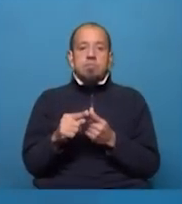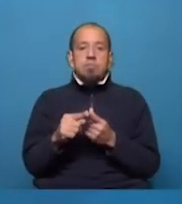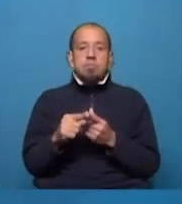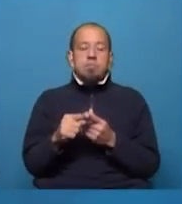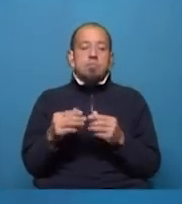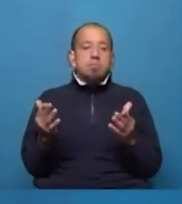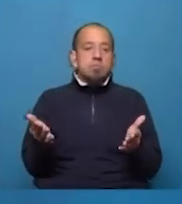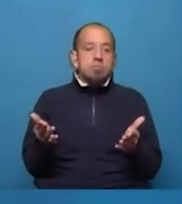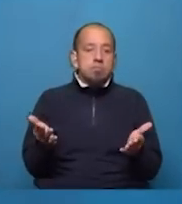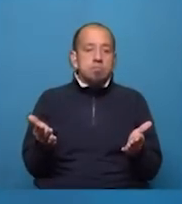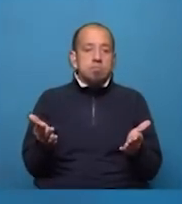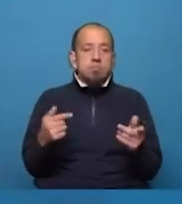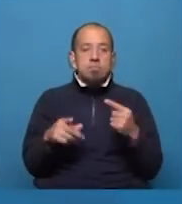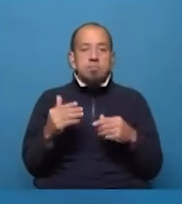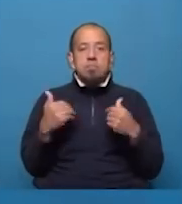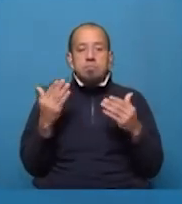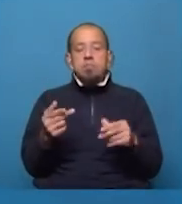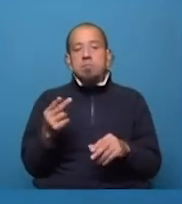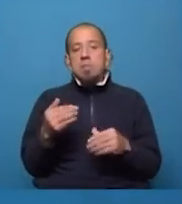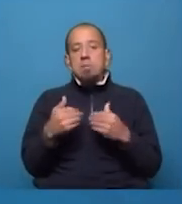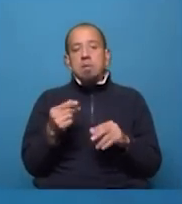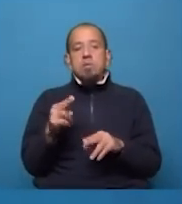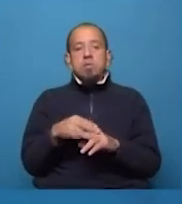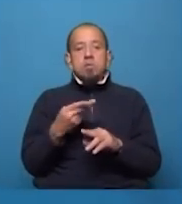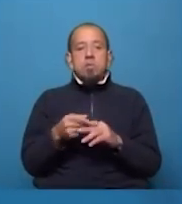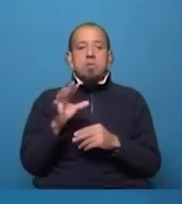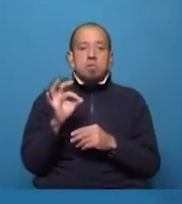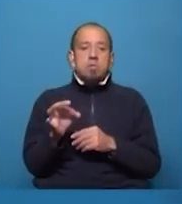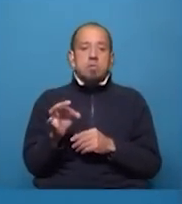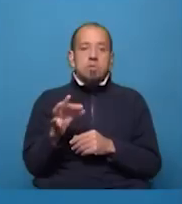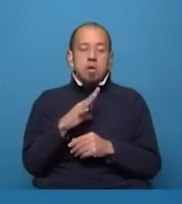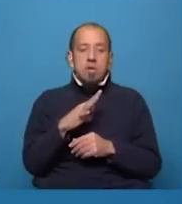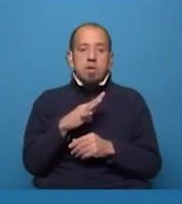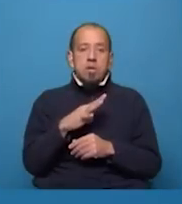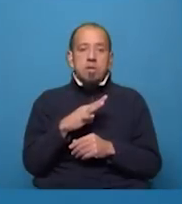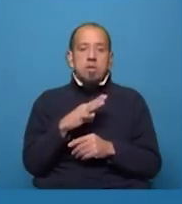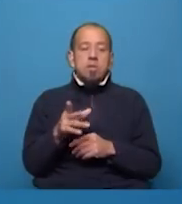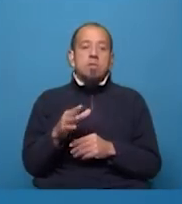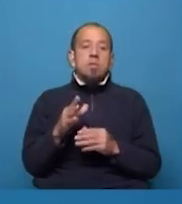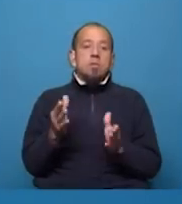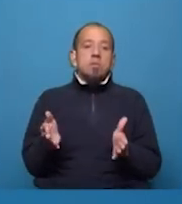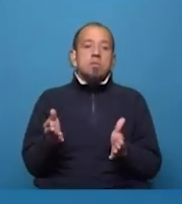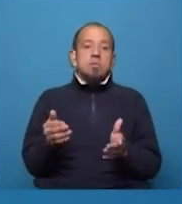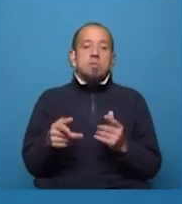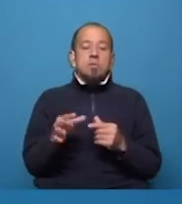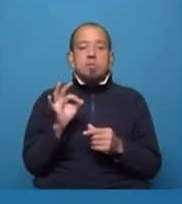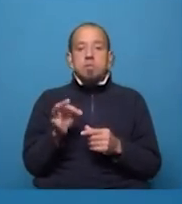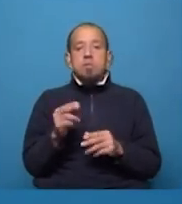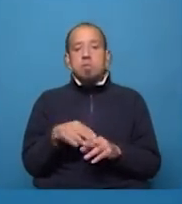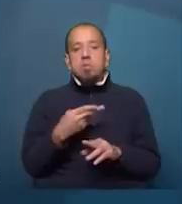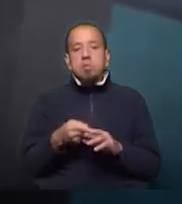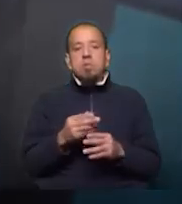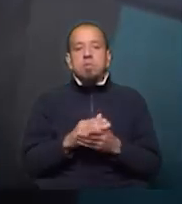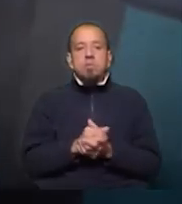no va a tener muchos resultados pero ya de vuelta a cero pero tenés que empezar y yo ni siquiera veo que se empiece de cero